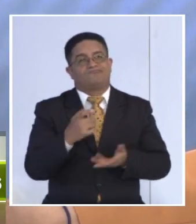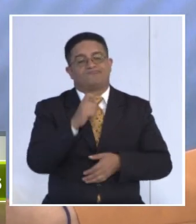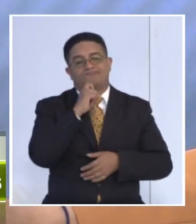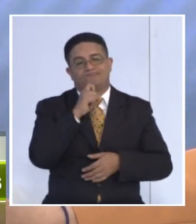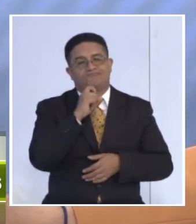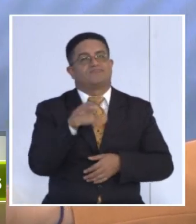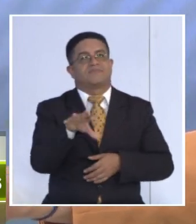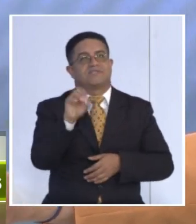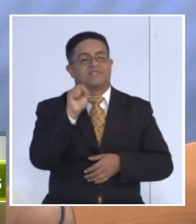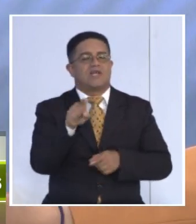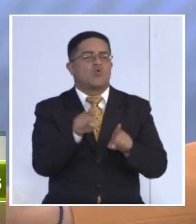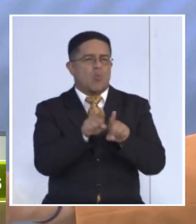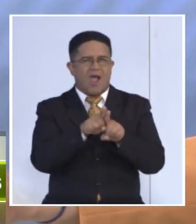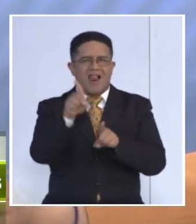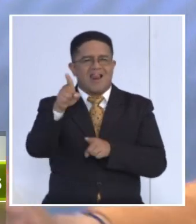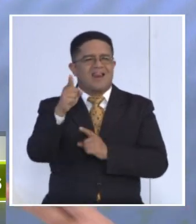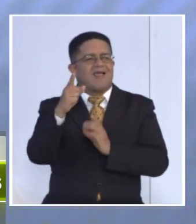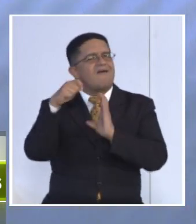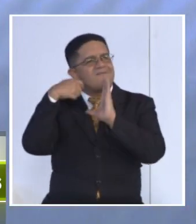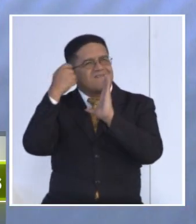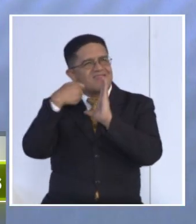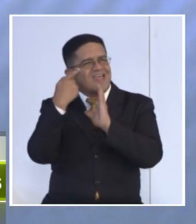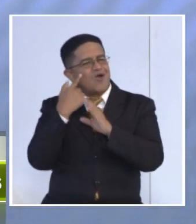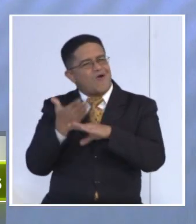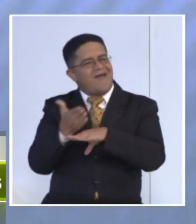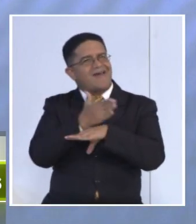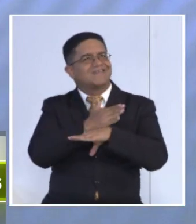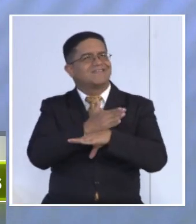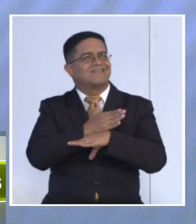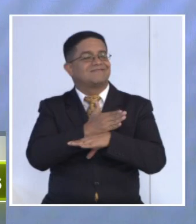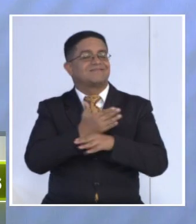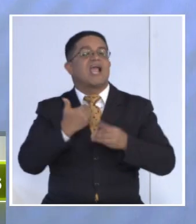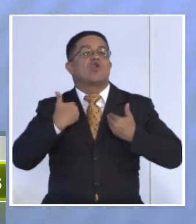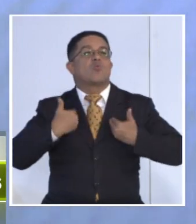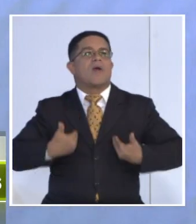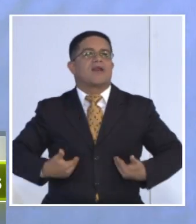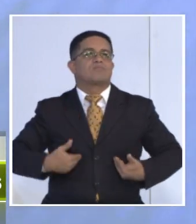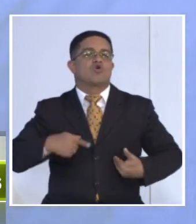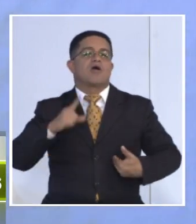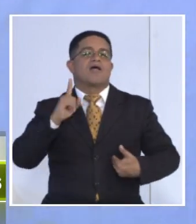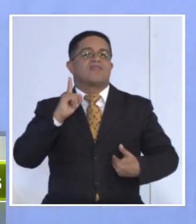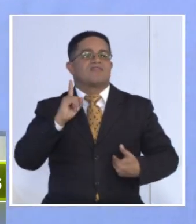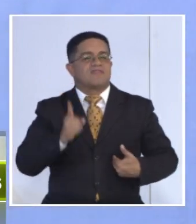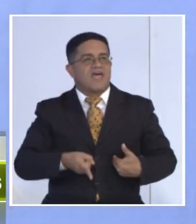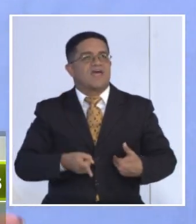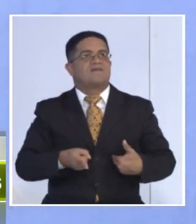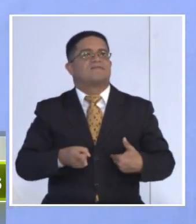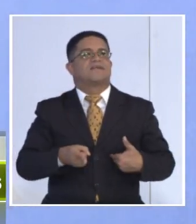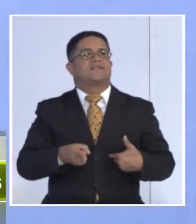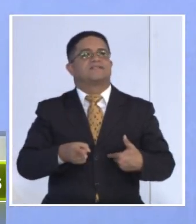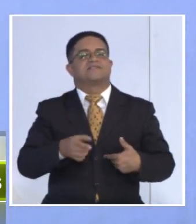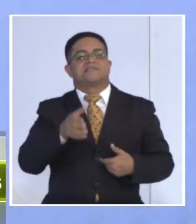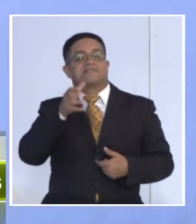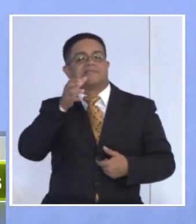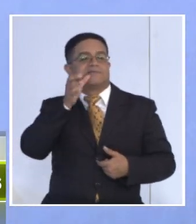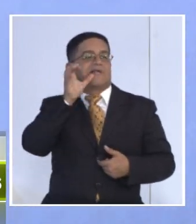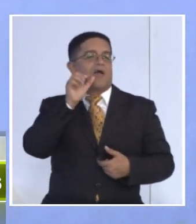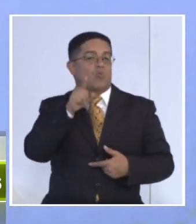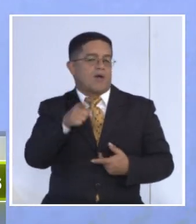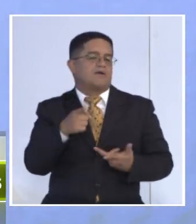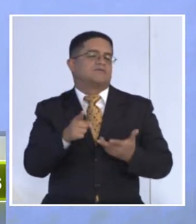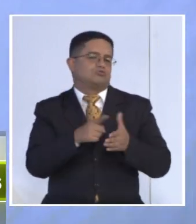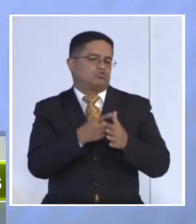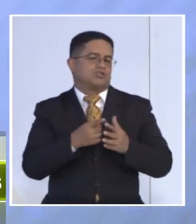lo mostraste en los videos previos al programa, nuestro cuerpo tiene que estar lubricado en todo lo que son los orificios naturales y el pulmón no se excede de